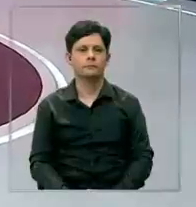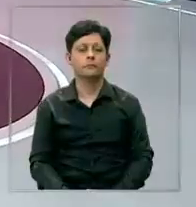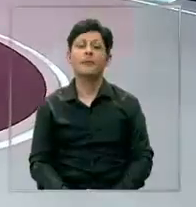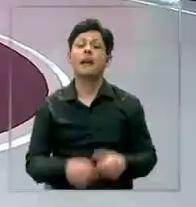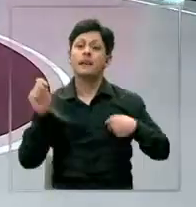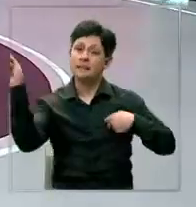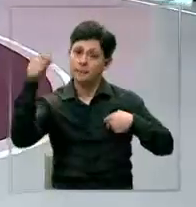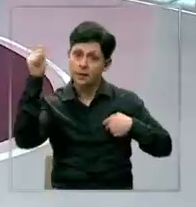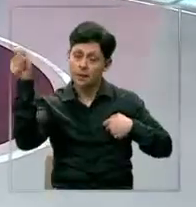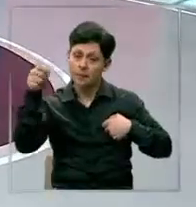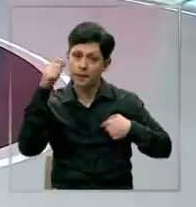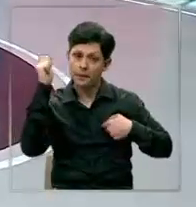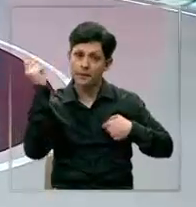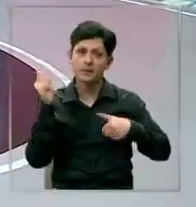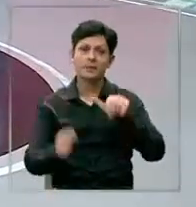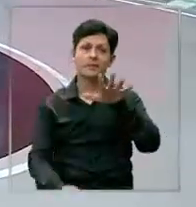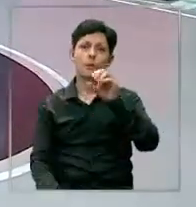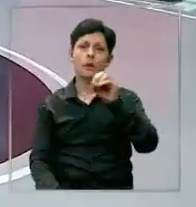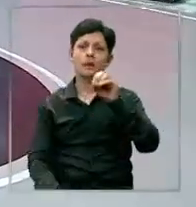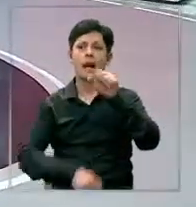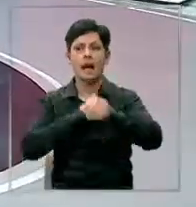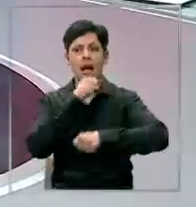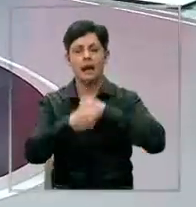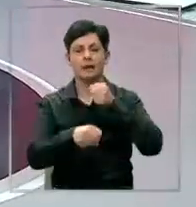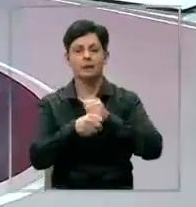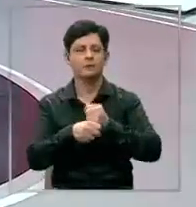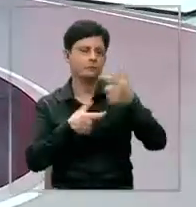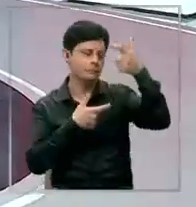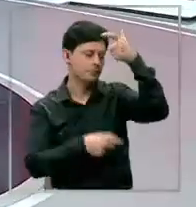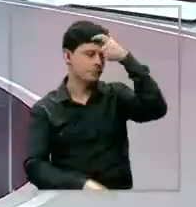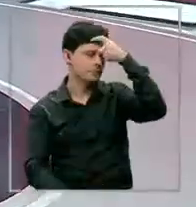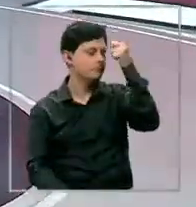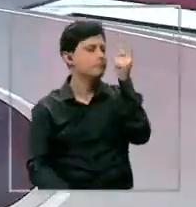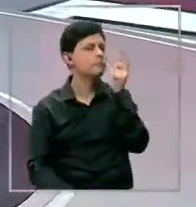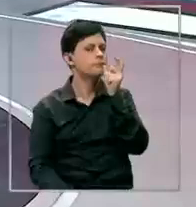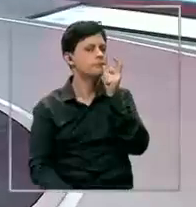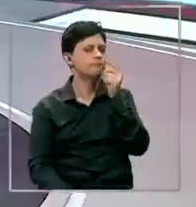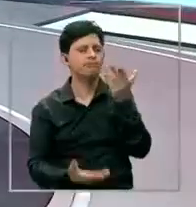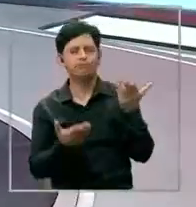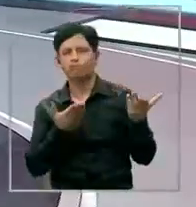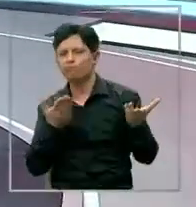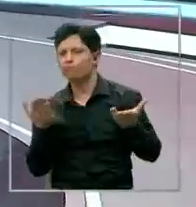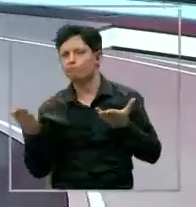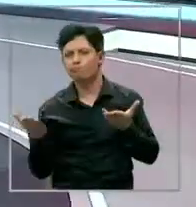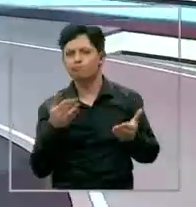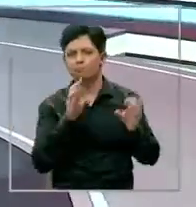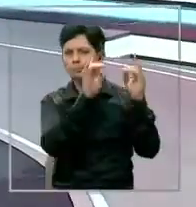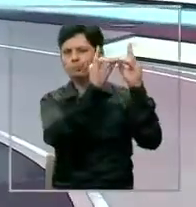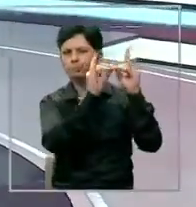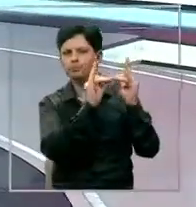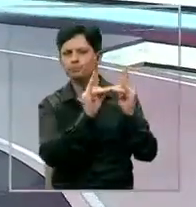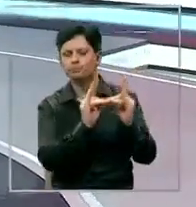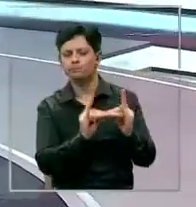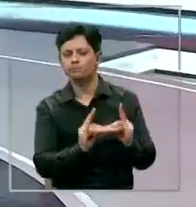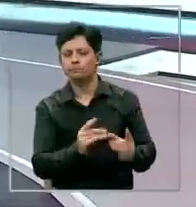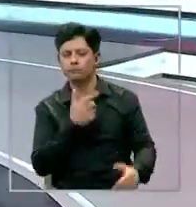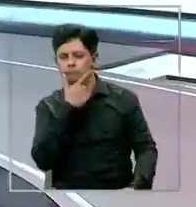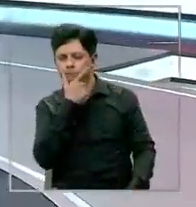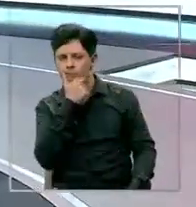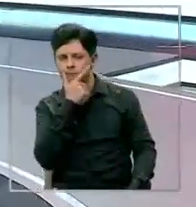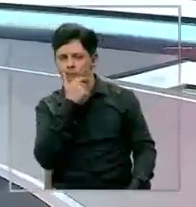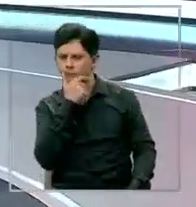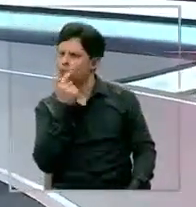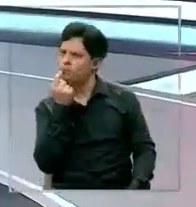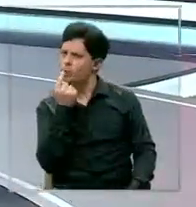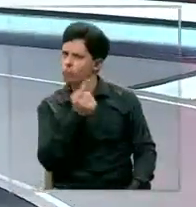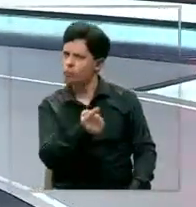En septiembre se cumplirán 50 años de la muerte de Pablo Neruda. Sin embargo, las interrogantes sobre su partida aún se mantienen.